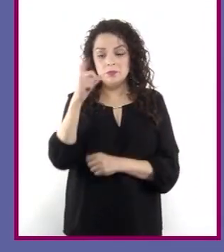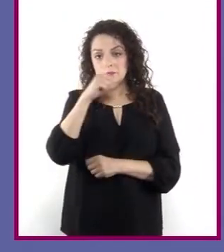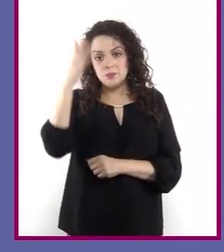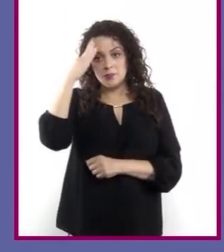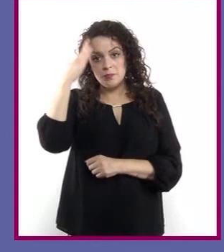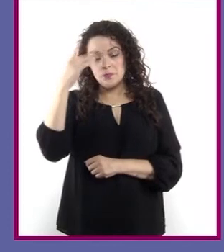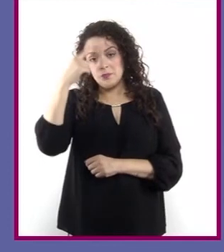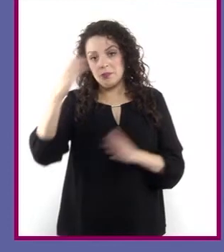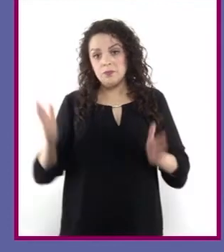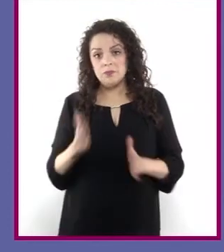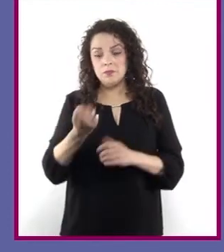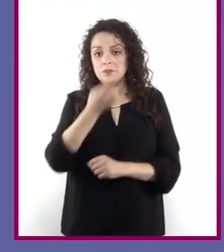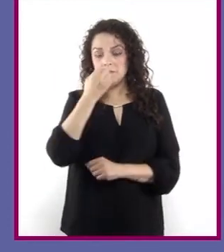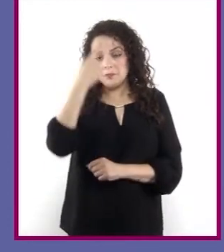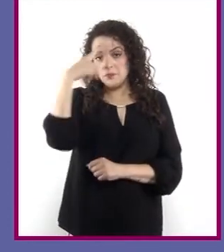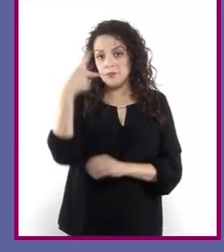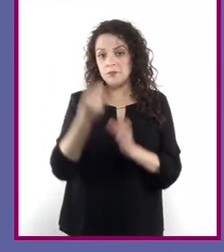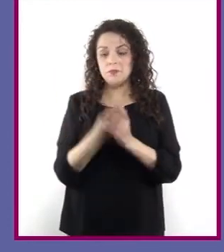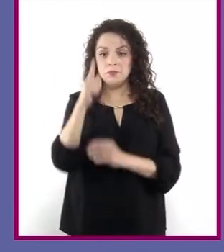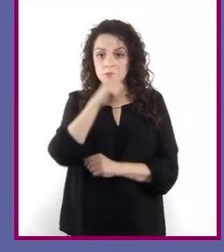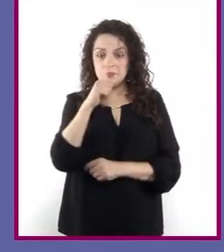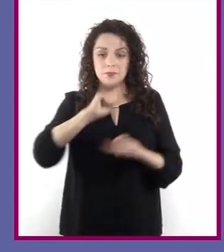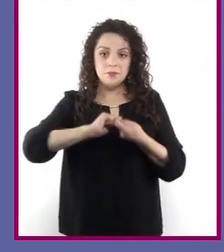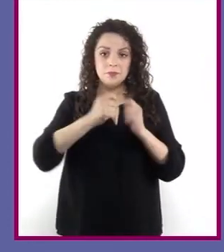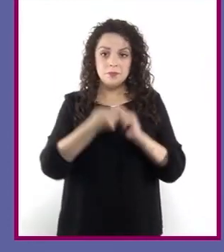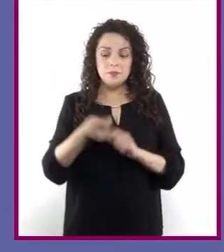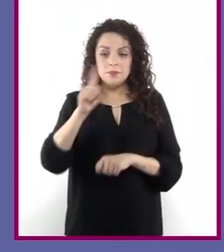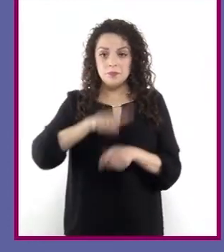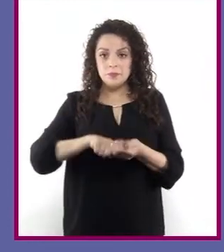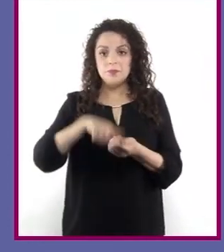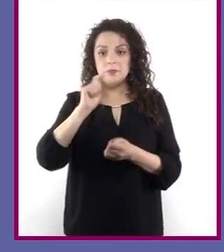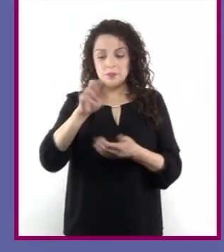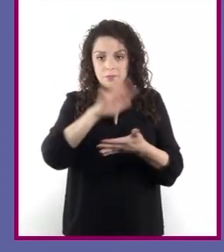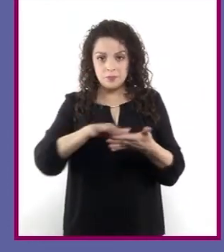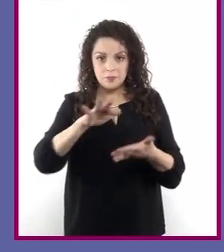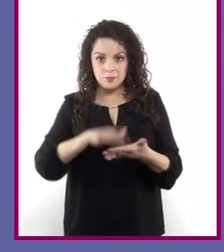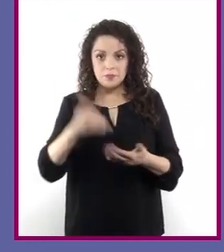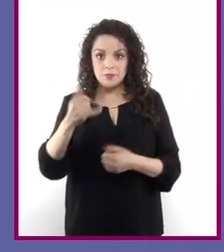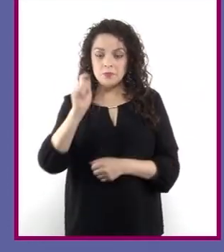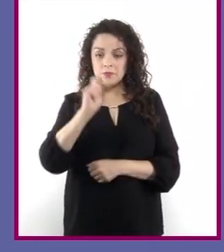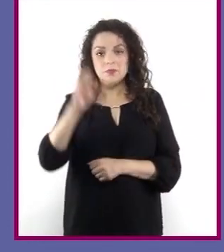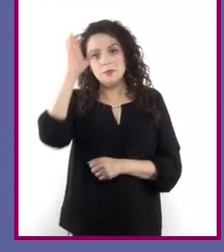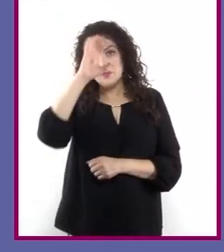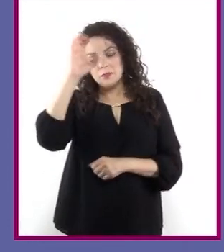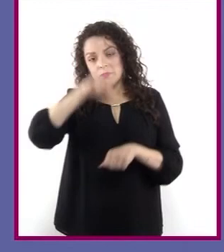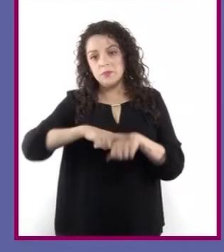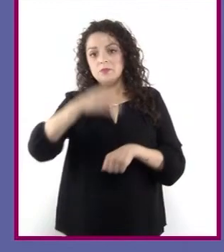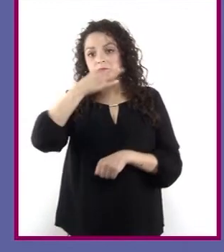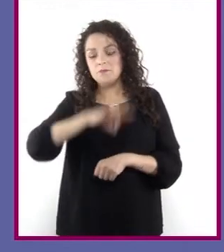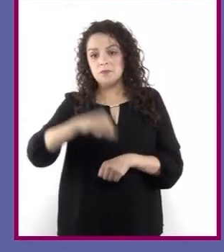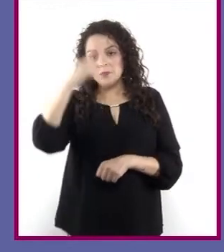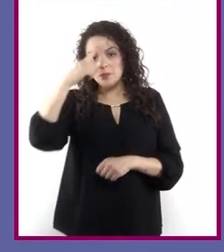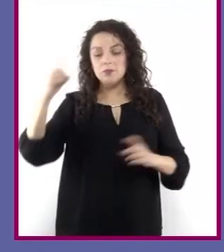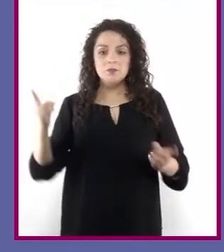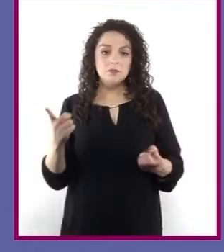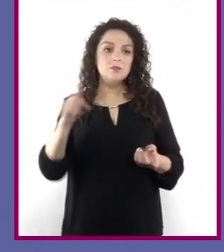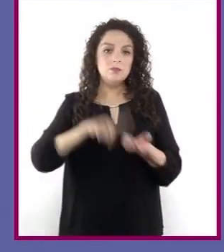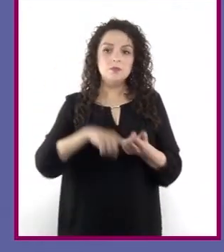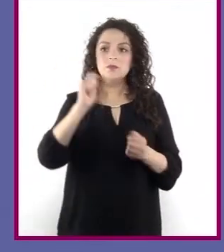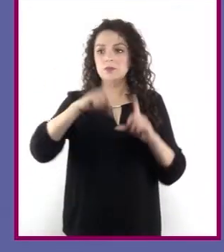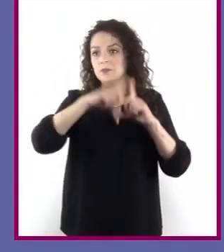impulsado academias de la lengua, producción literaria de textos y las han promovido en eventos culturales y en encuentros literarios a nivel